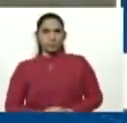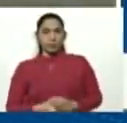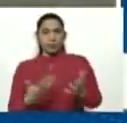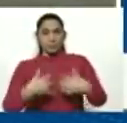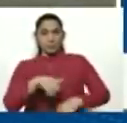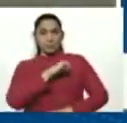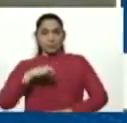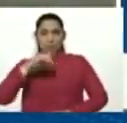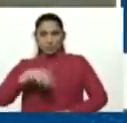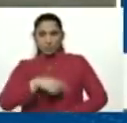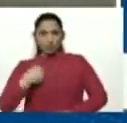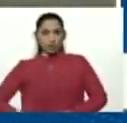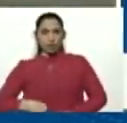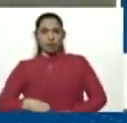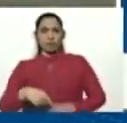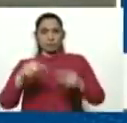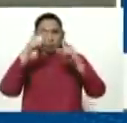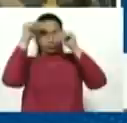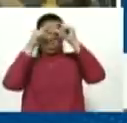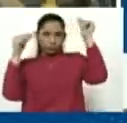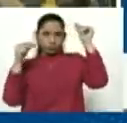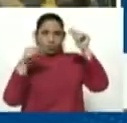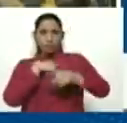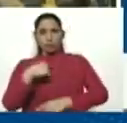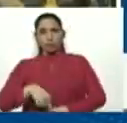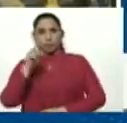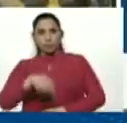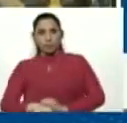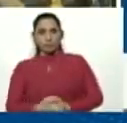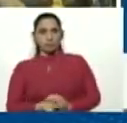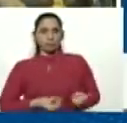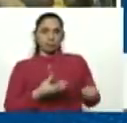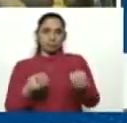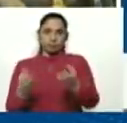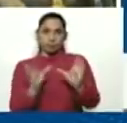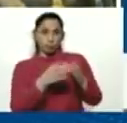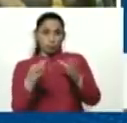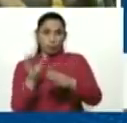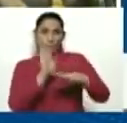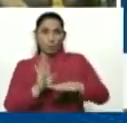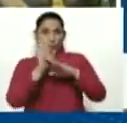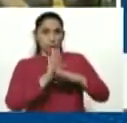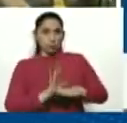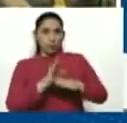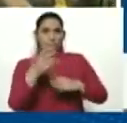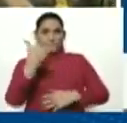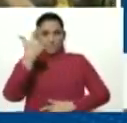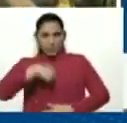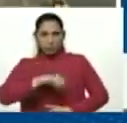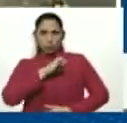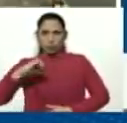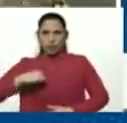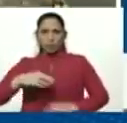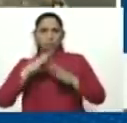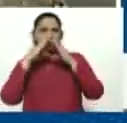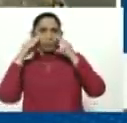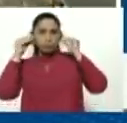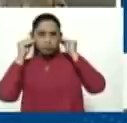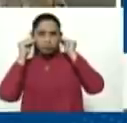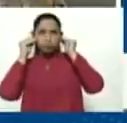privadas, incluso de China, el Partido Comunista Chino, ha también donado equipos de protección personal, mascarillas,